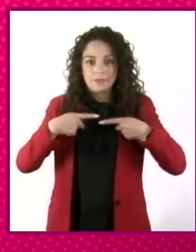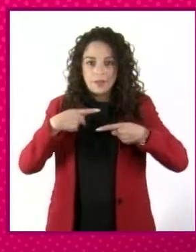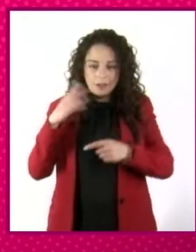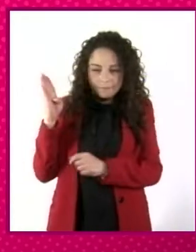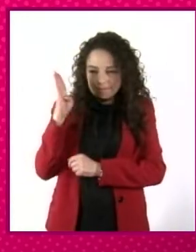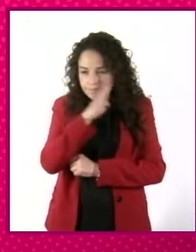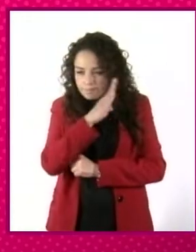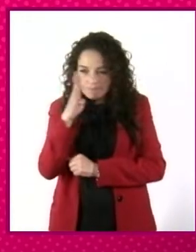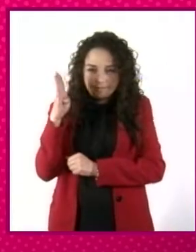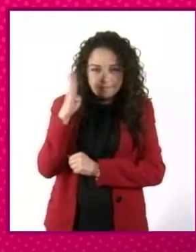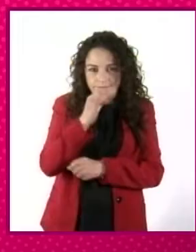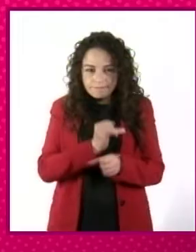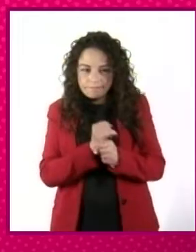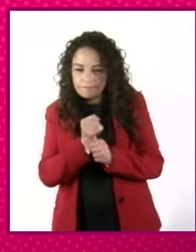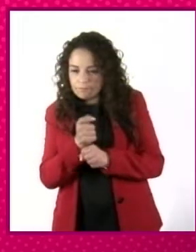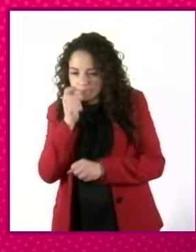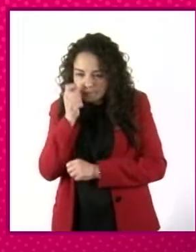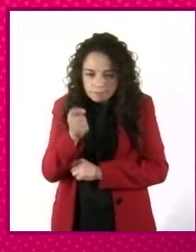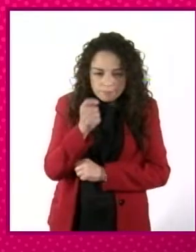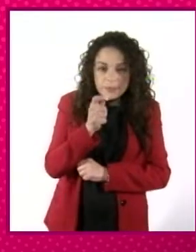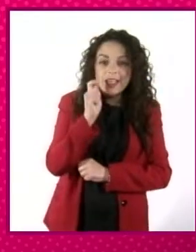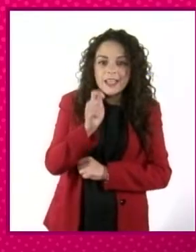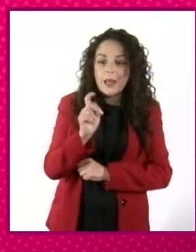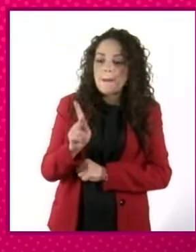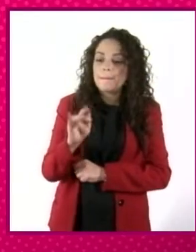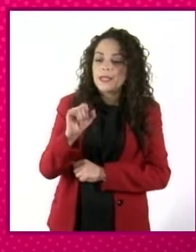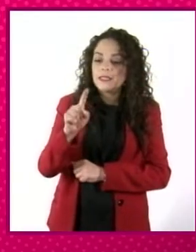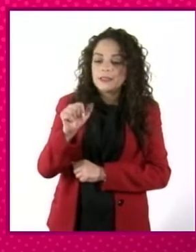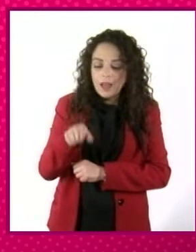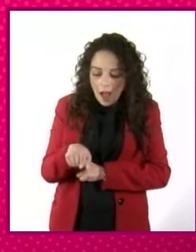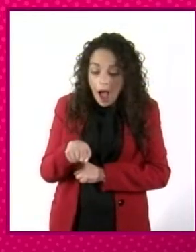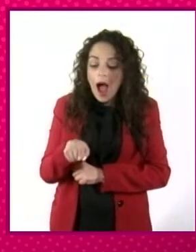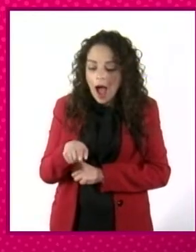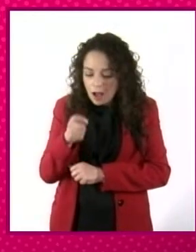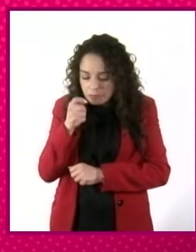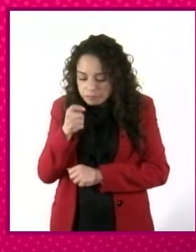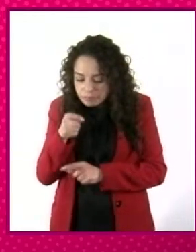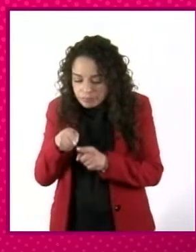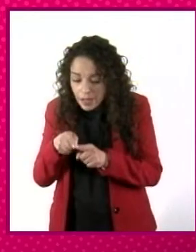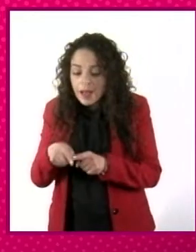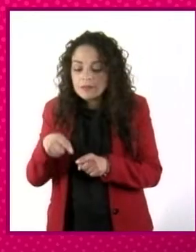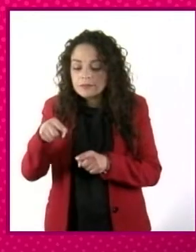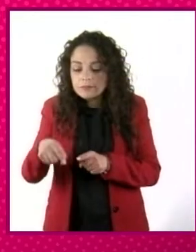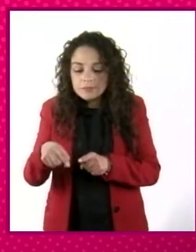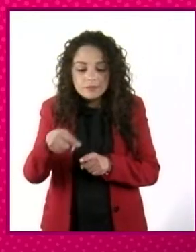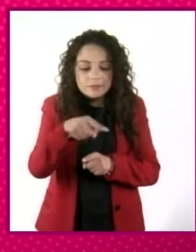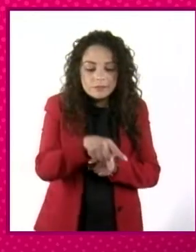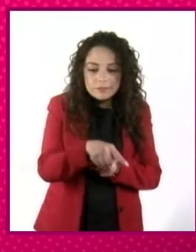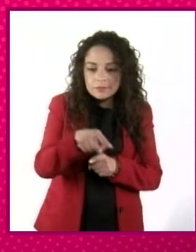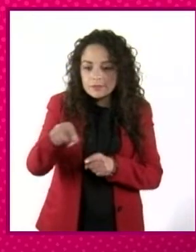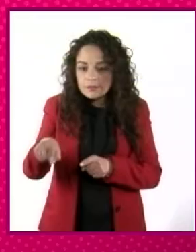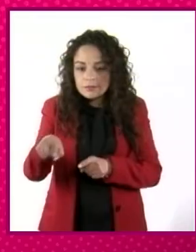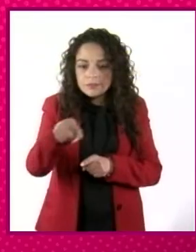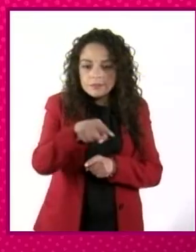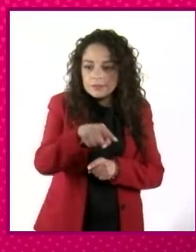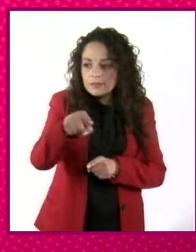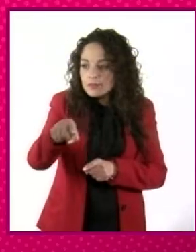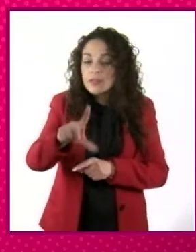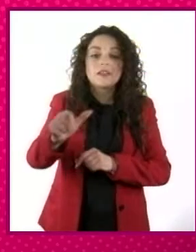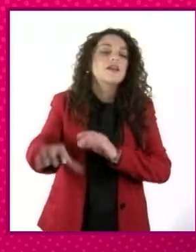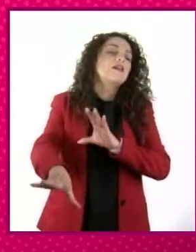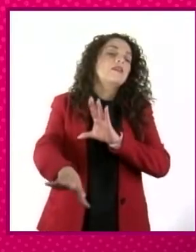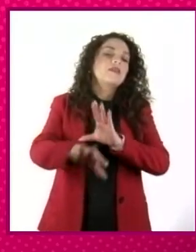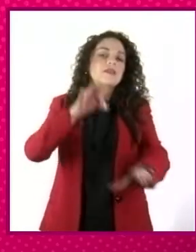pistas. Y lo que hace uno para investigar es ir buscando o persiguiendo esas pistas y se van encontrando con